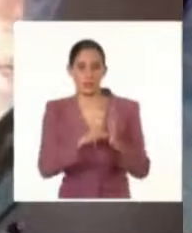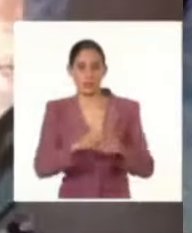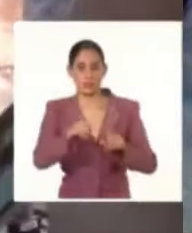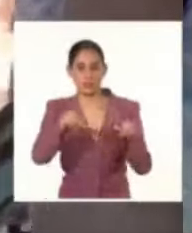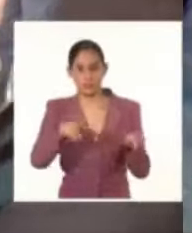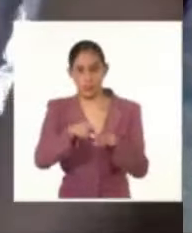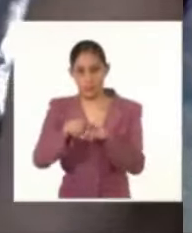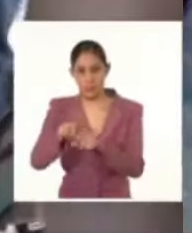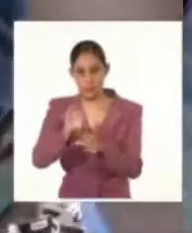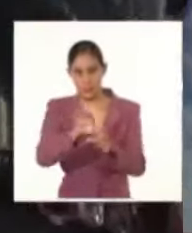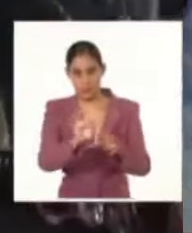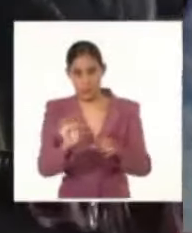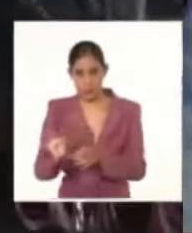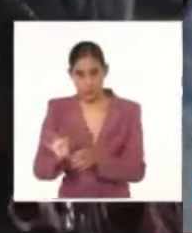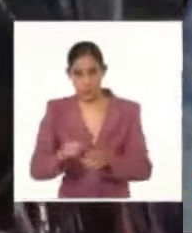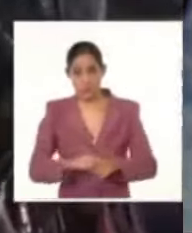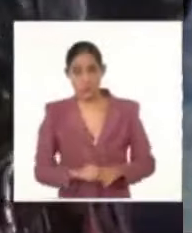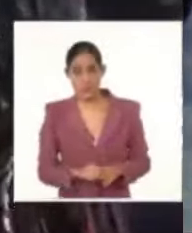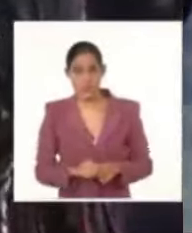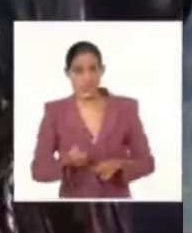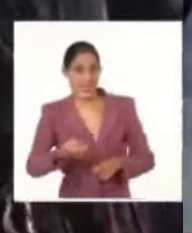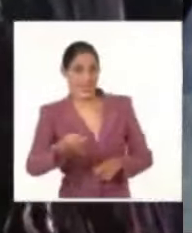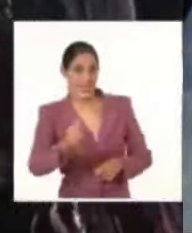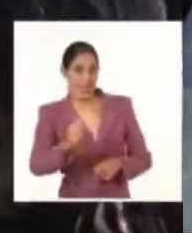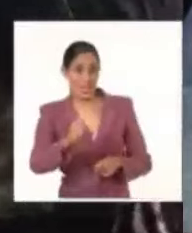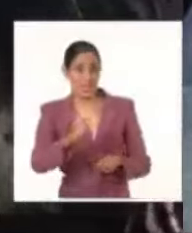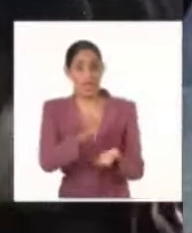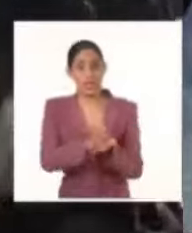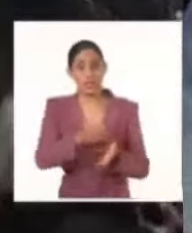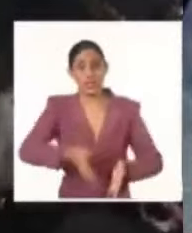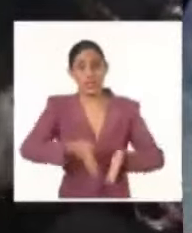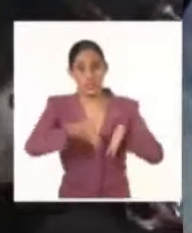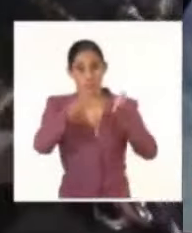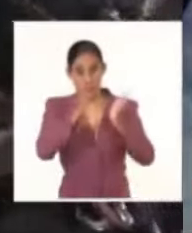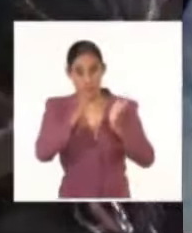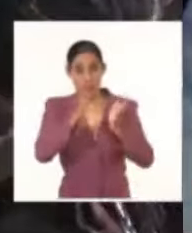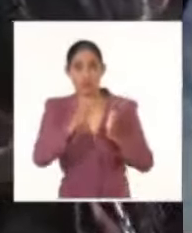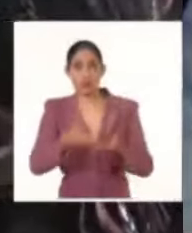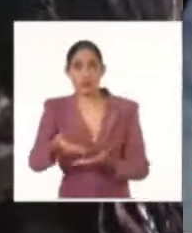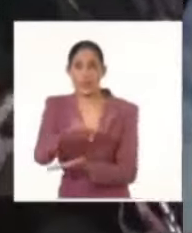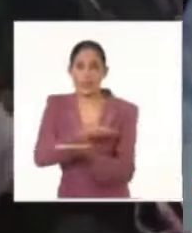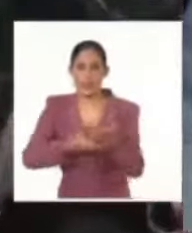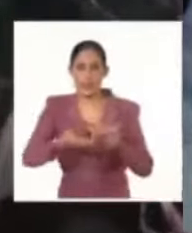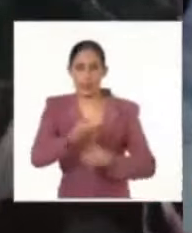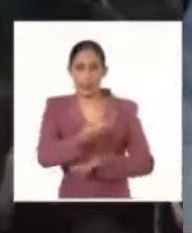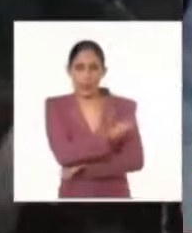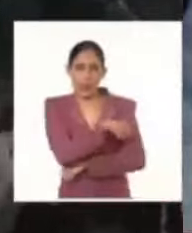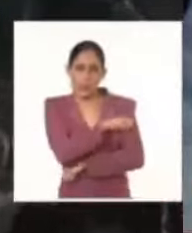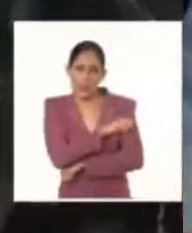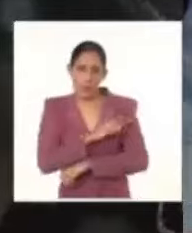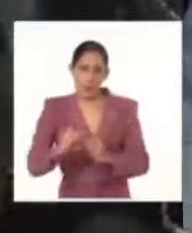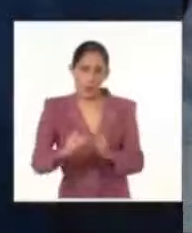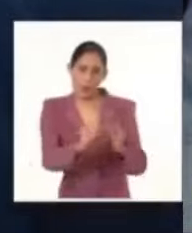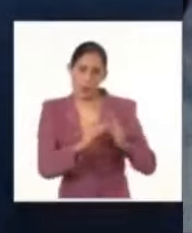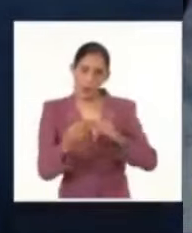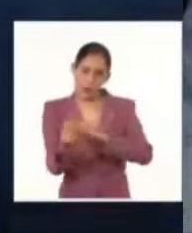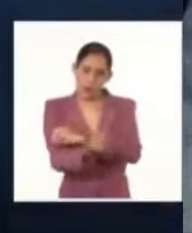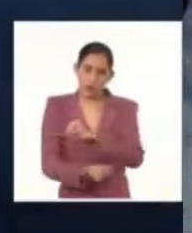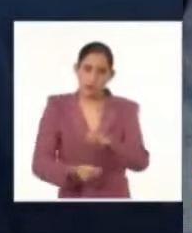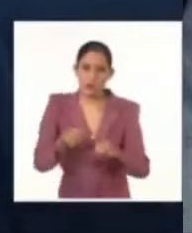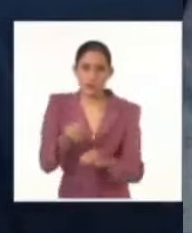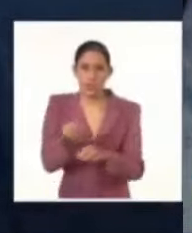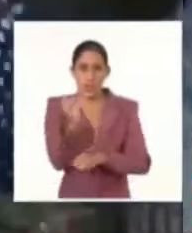Muy cerca del centro de peletización, el presidente intercambió con habitantes de Finca Prat, una comunidad en transformación en la que han